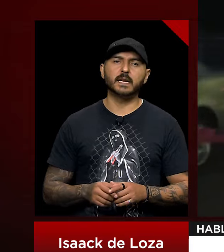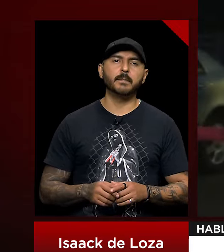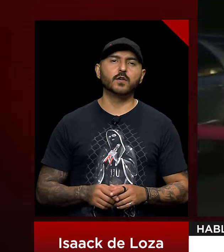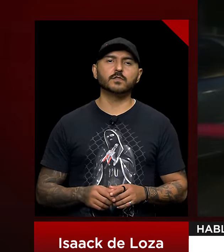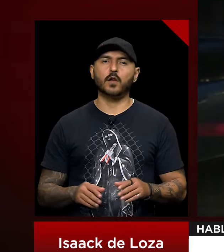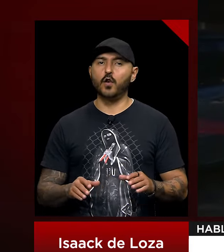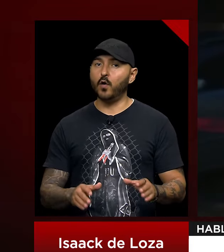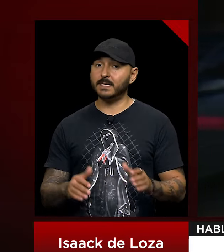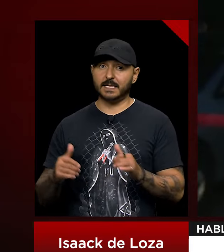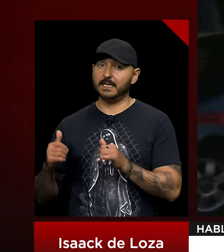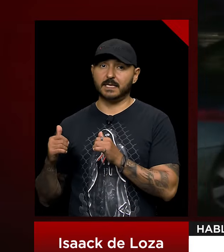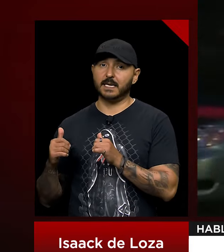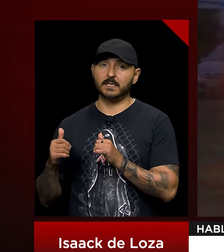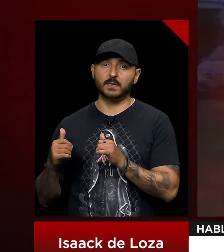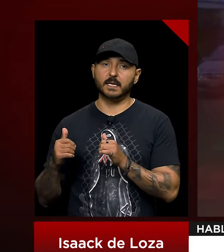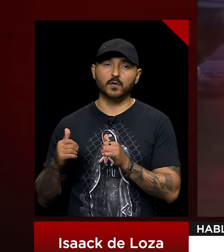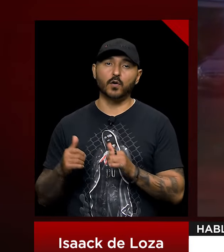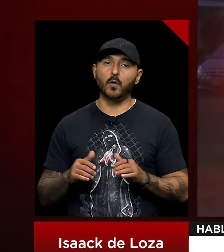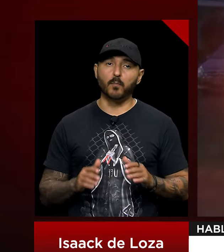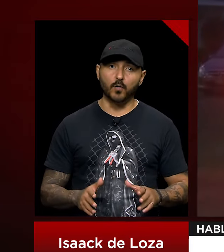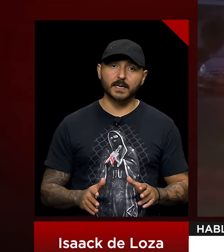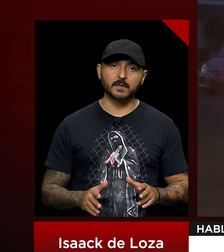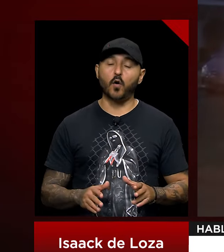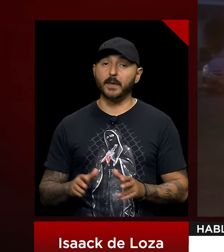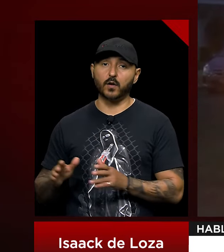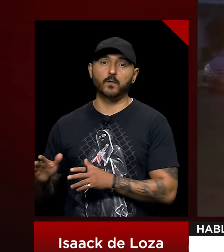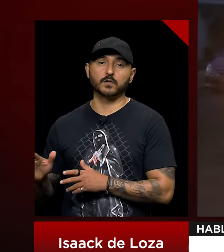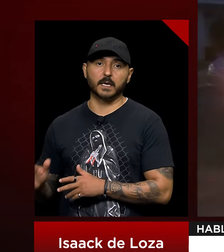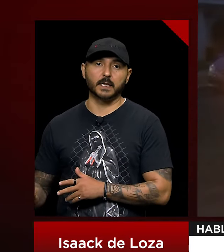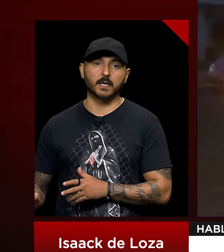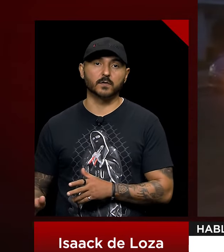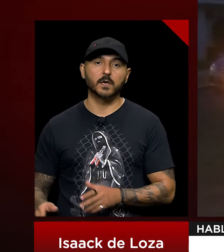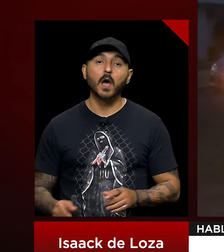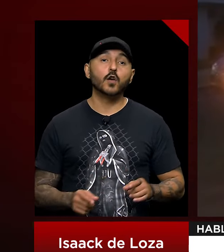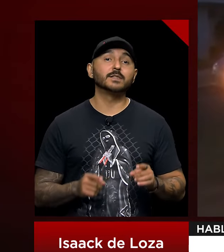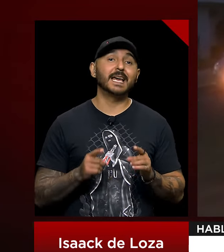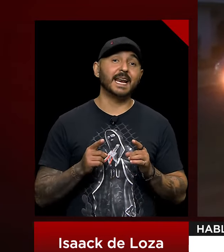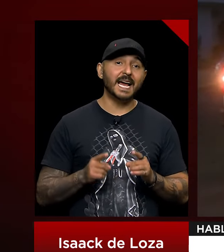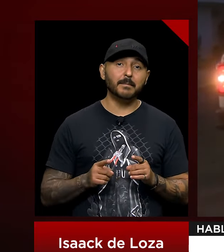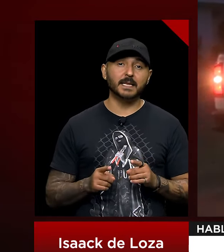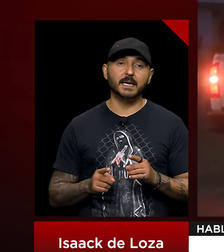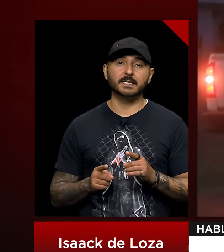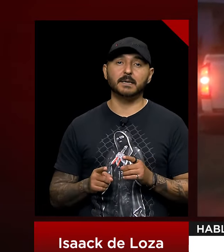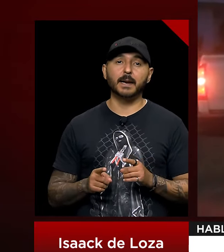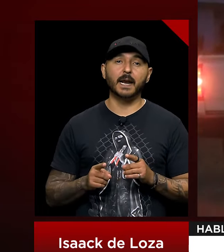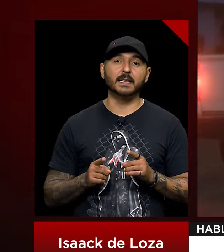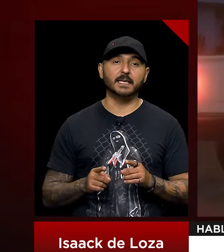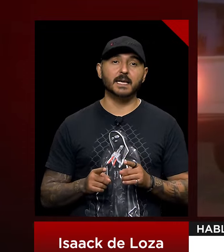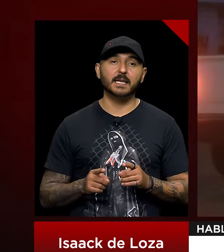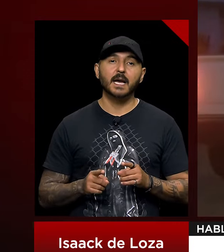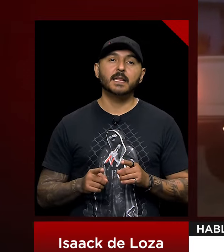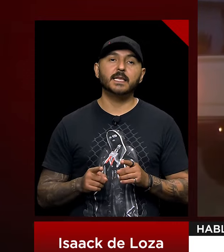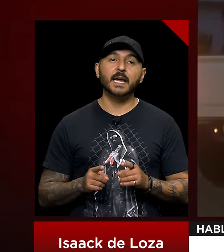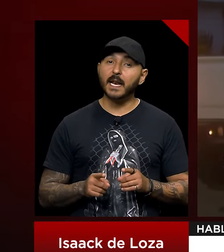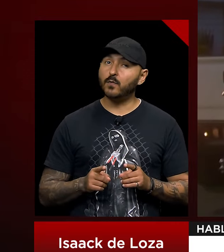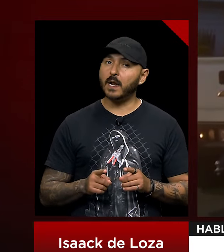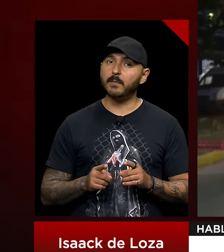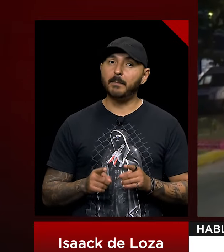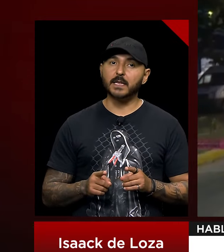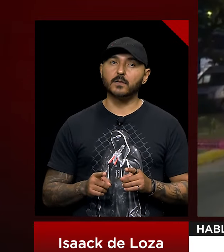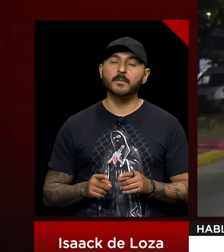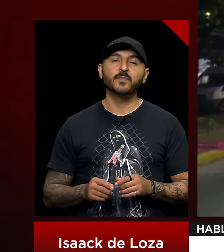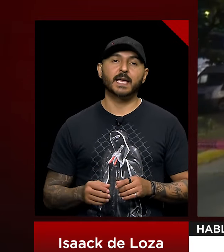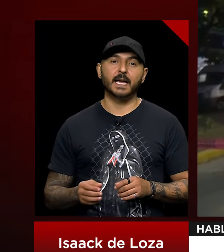Ciertamente, los enemigos no están detrás de un escritorio con plumas o micrófonos críticos. Los que realmente lastiman a la entidad tienen